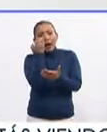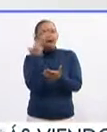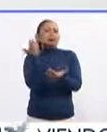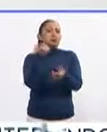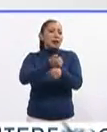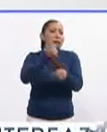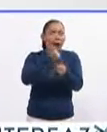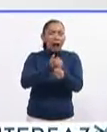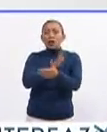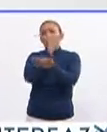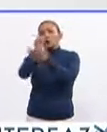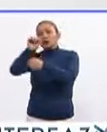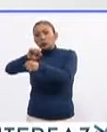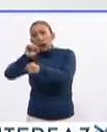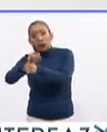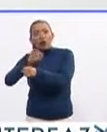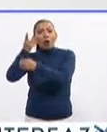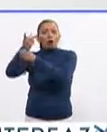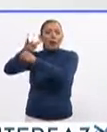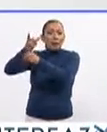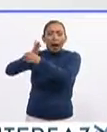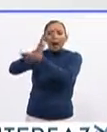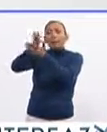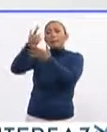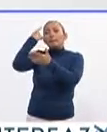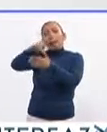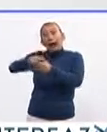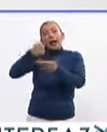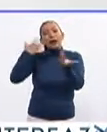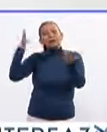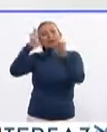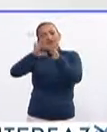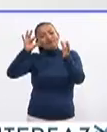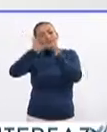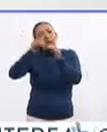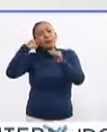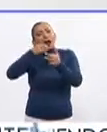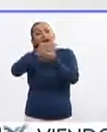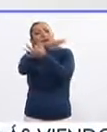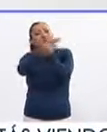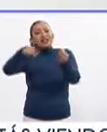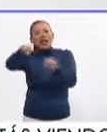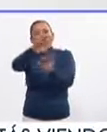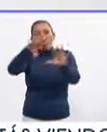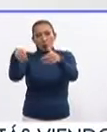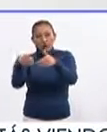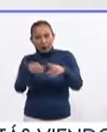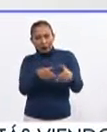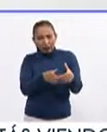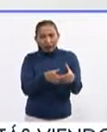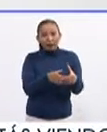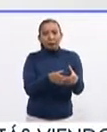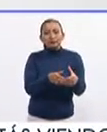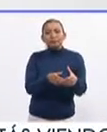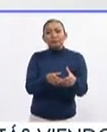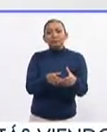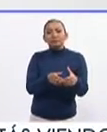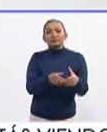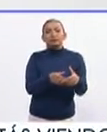de niños, secundarias, preparatorias, hacer eventos donde podamos informarle a las comunidades